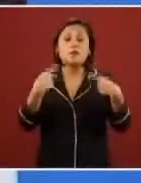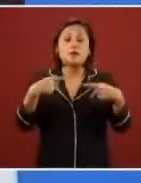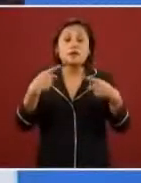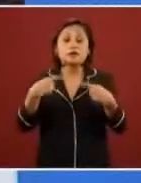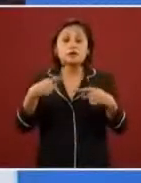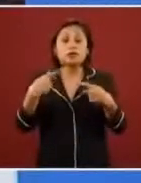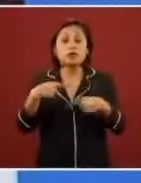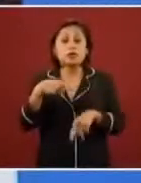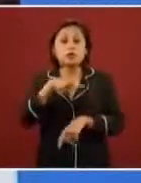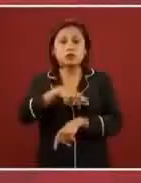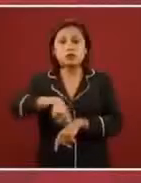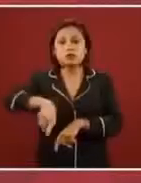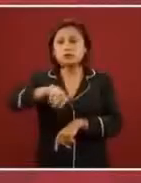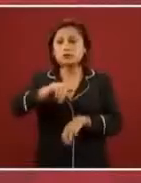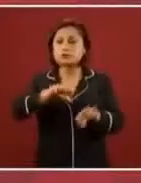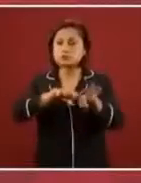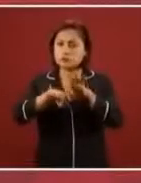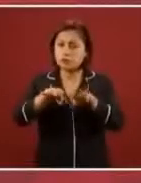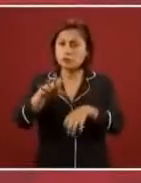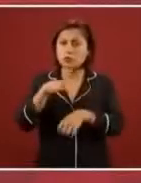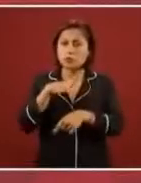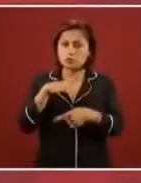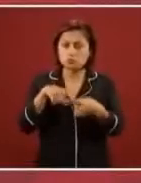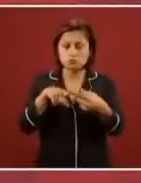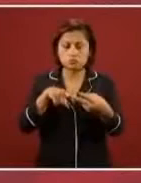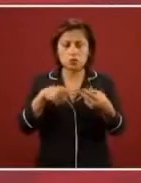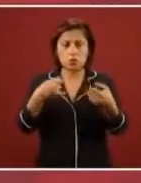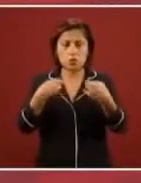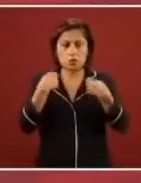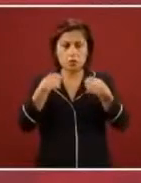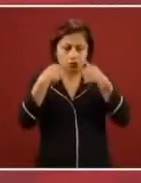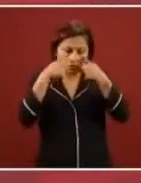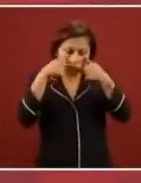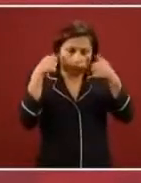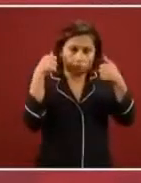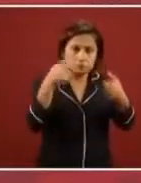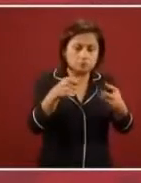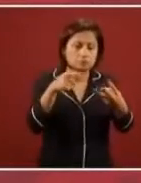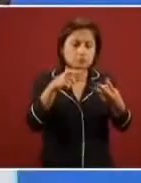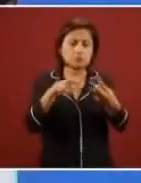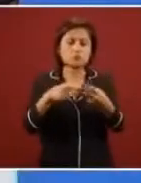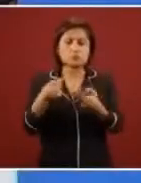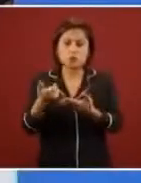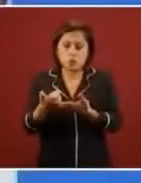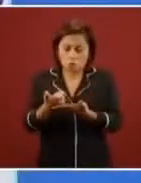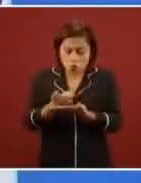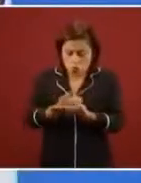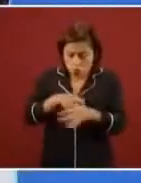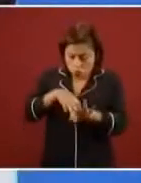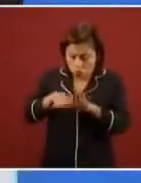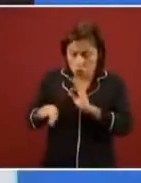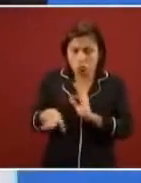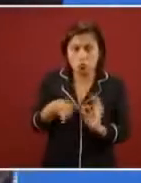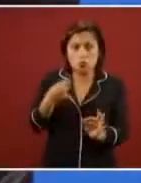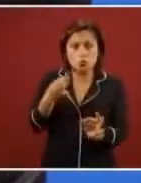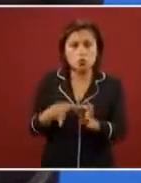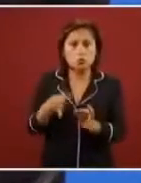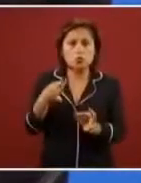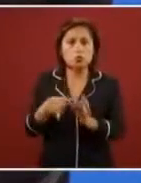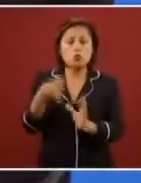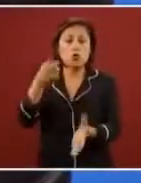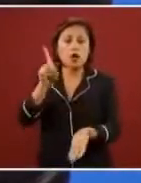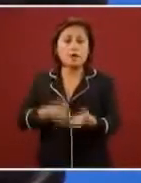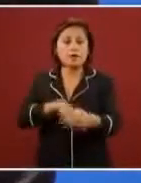son atendidos los jóvenes, si alcanza el salario, si no tenemos problemas de desintegración en las